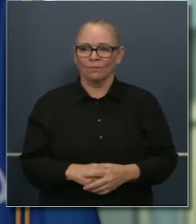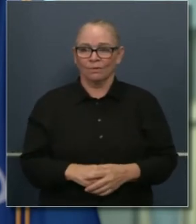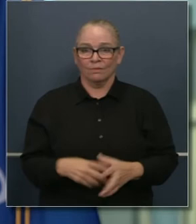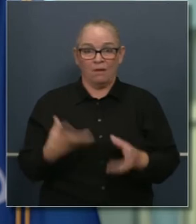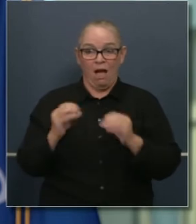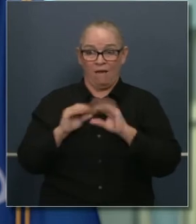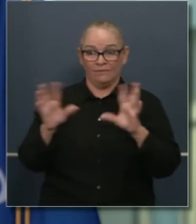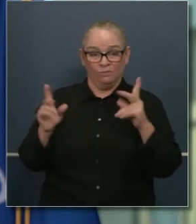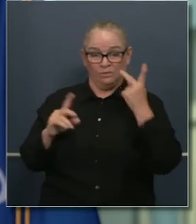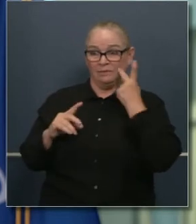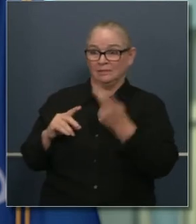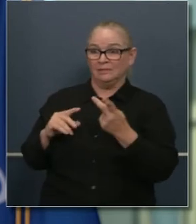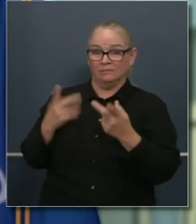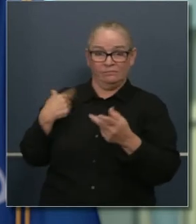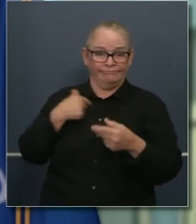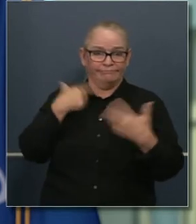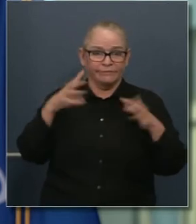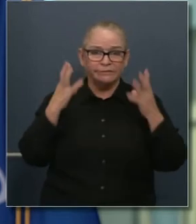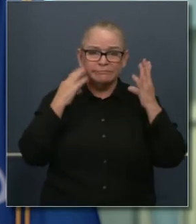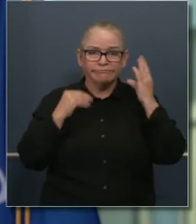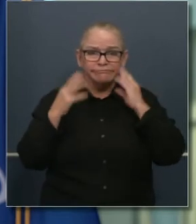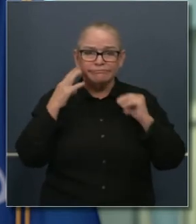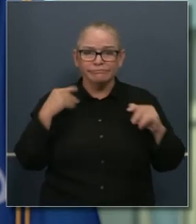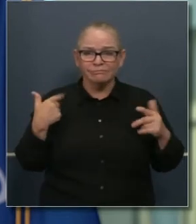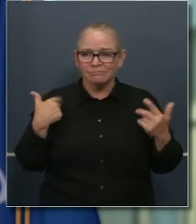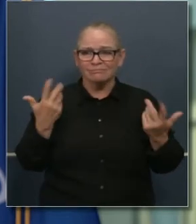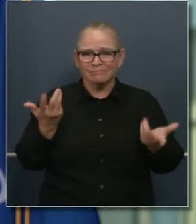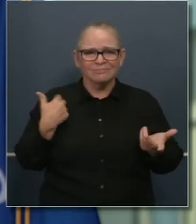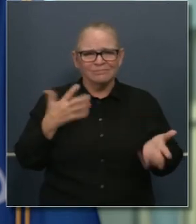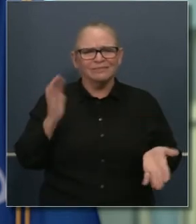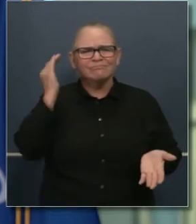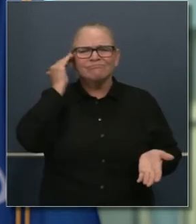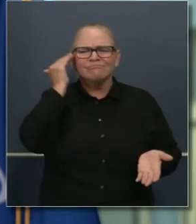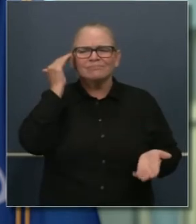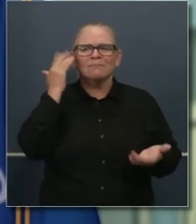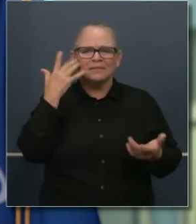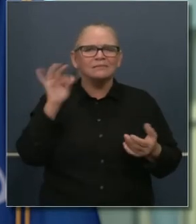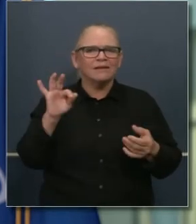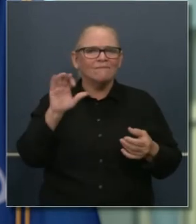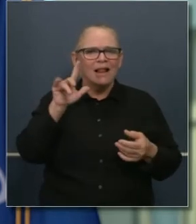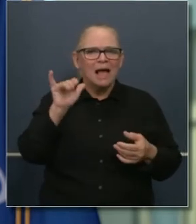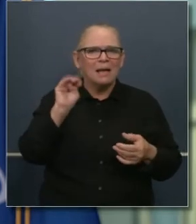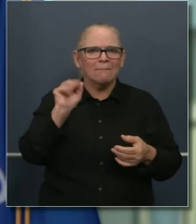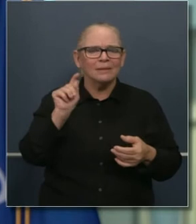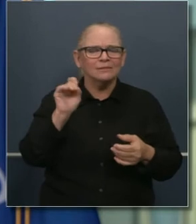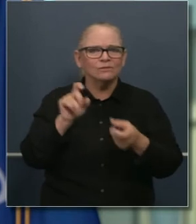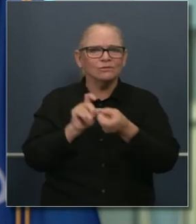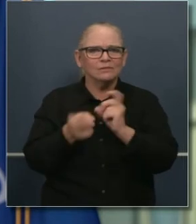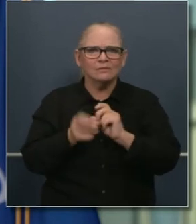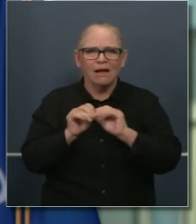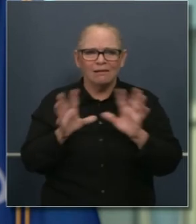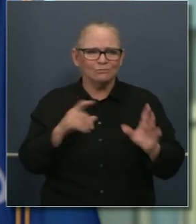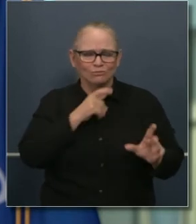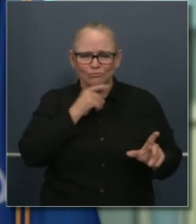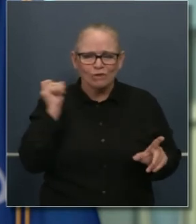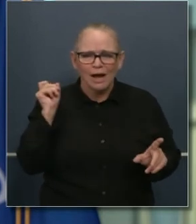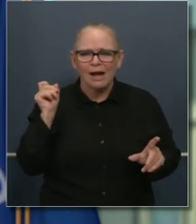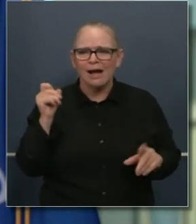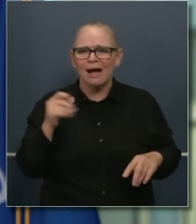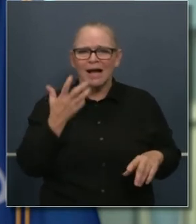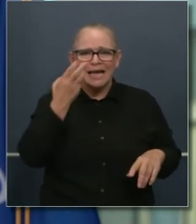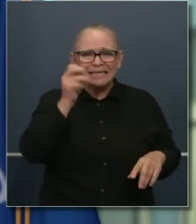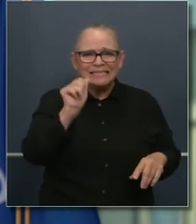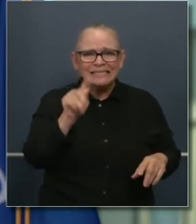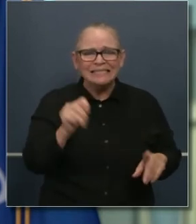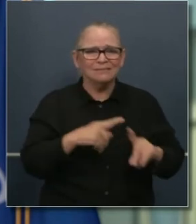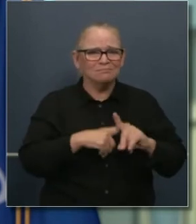del cambio climático la realidad del cambio climático las sequías mega incendios olas